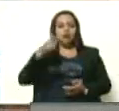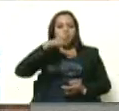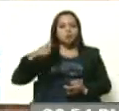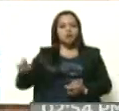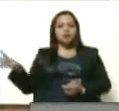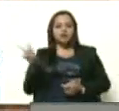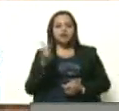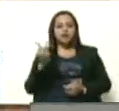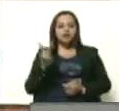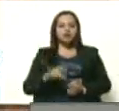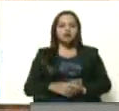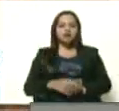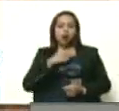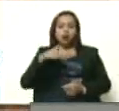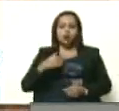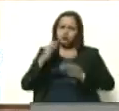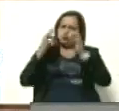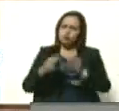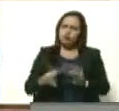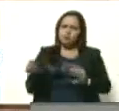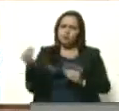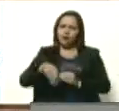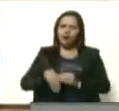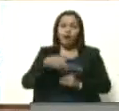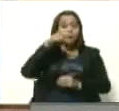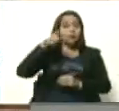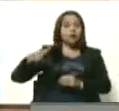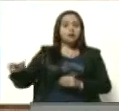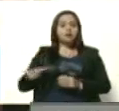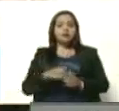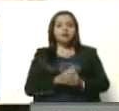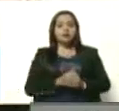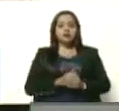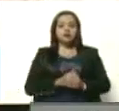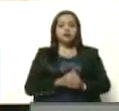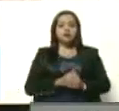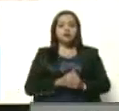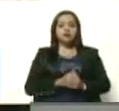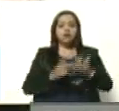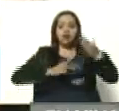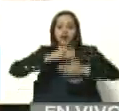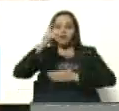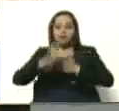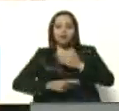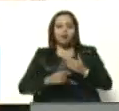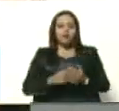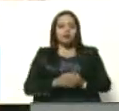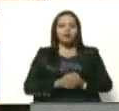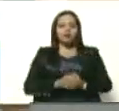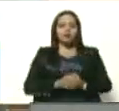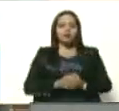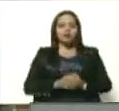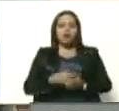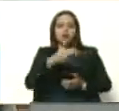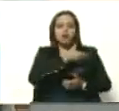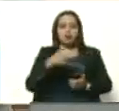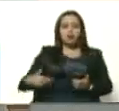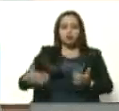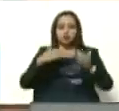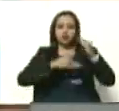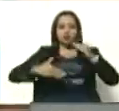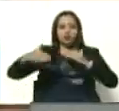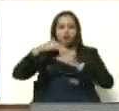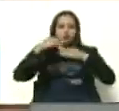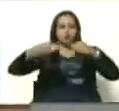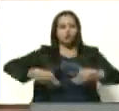venezolano. Y ratificamos además como pueblo el programa del comandante supremo y